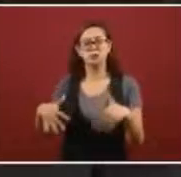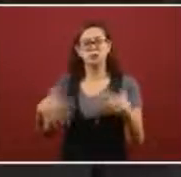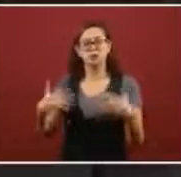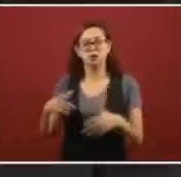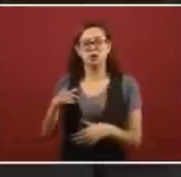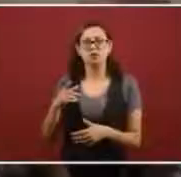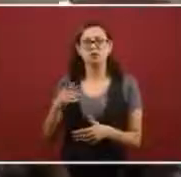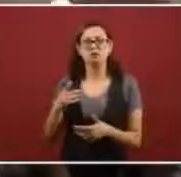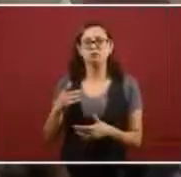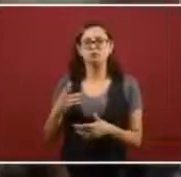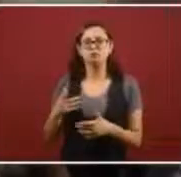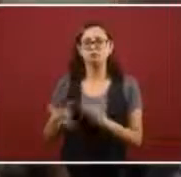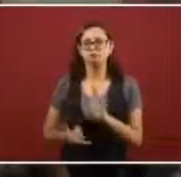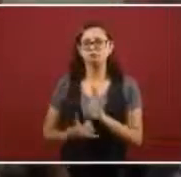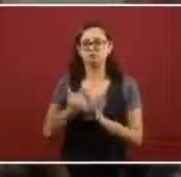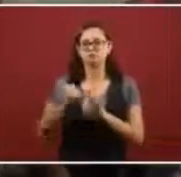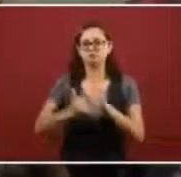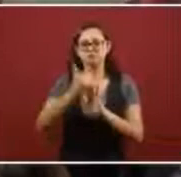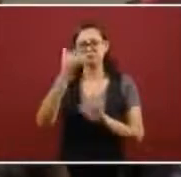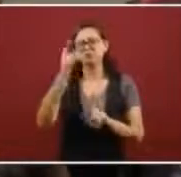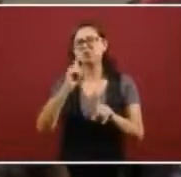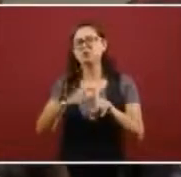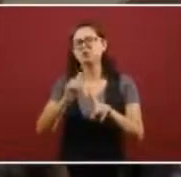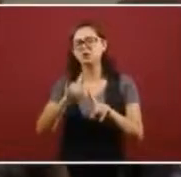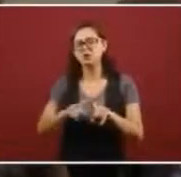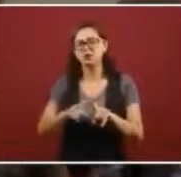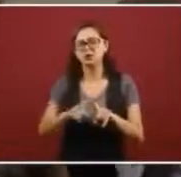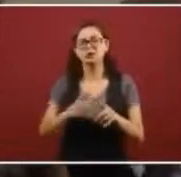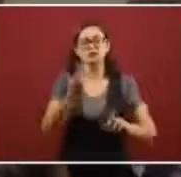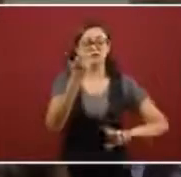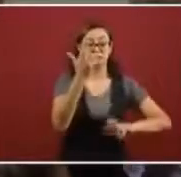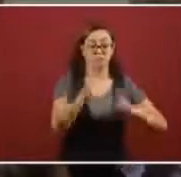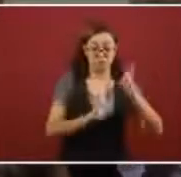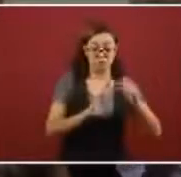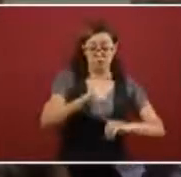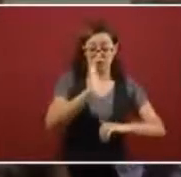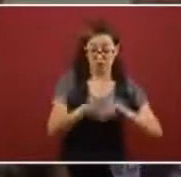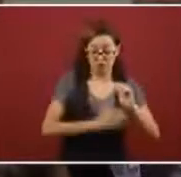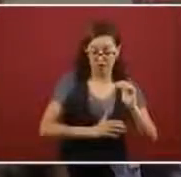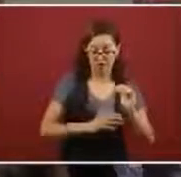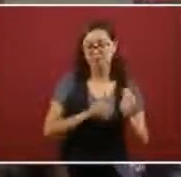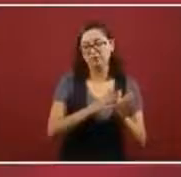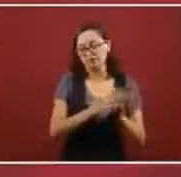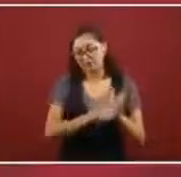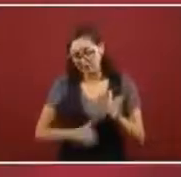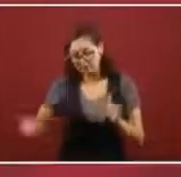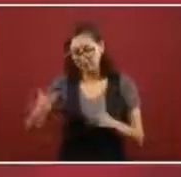básicamente en los gobiernos posrevolucionarios.